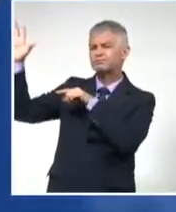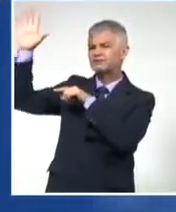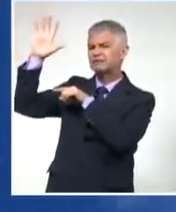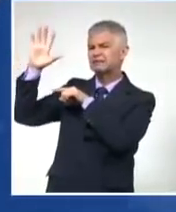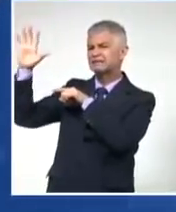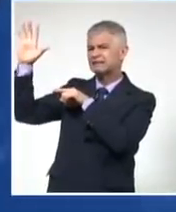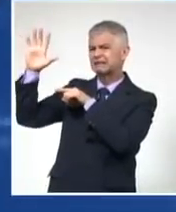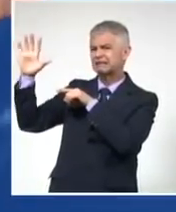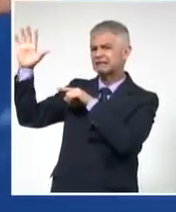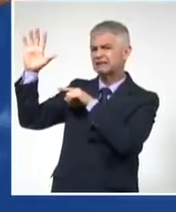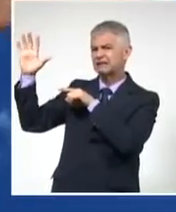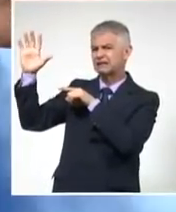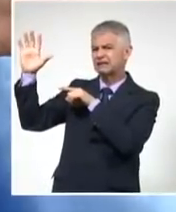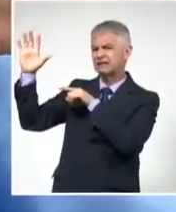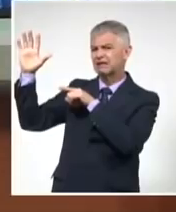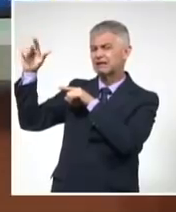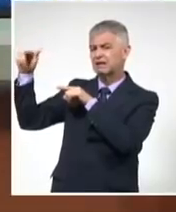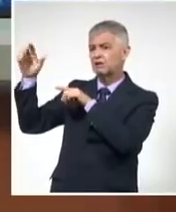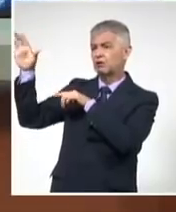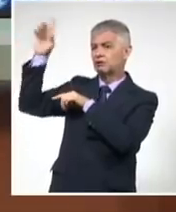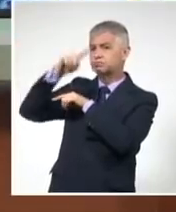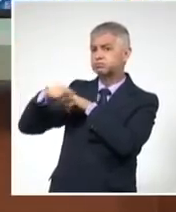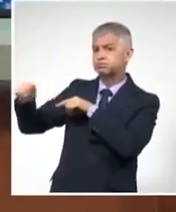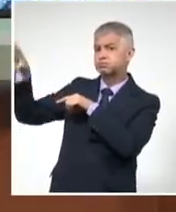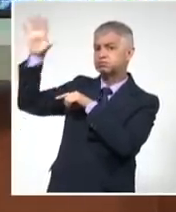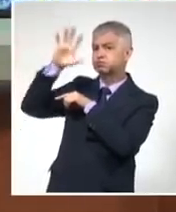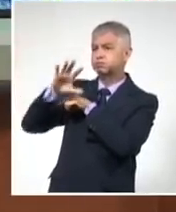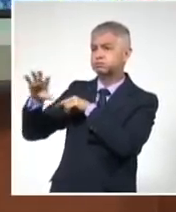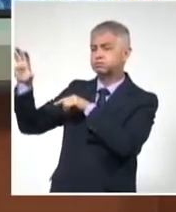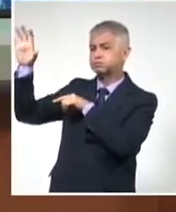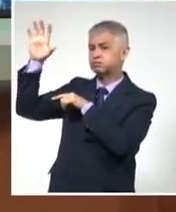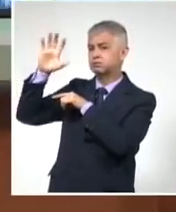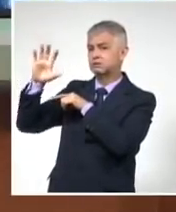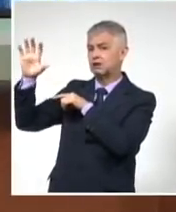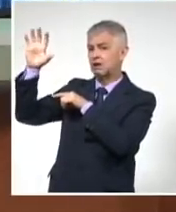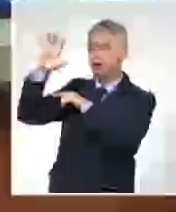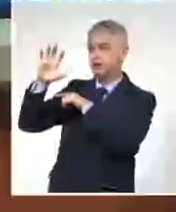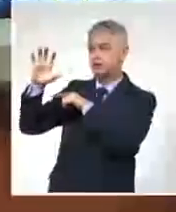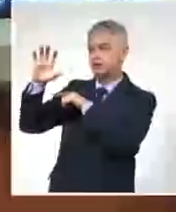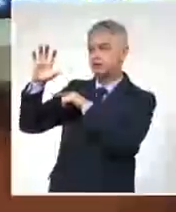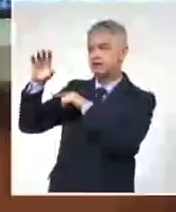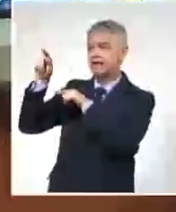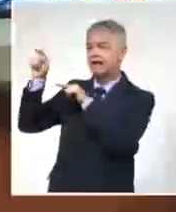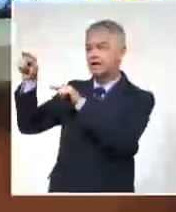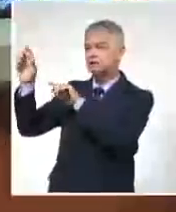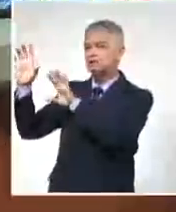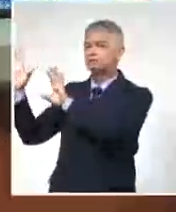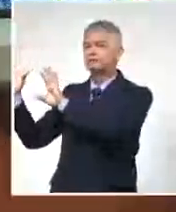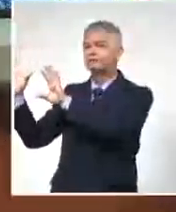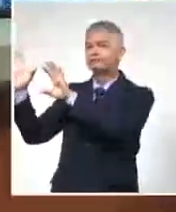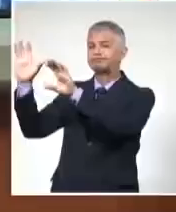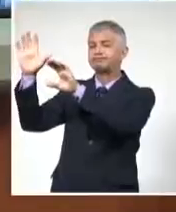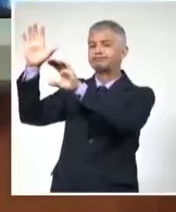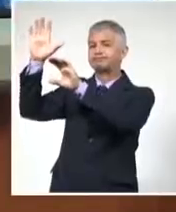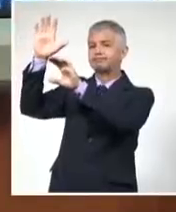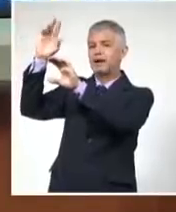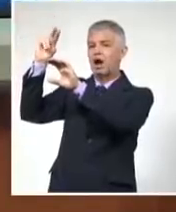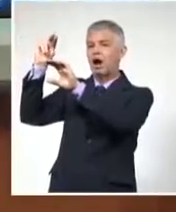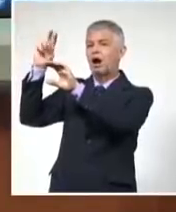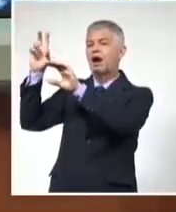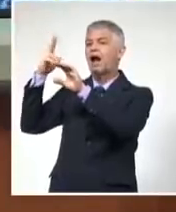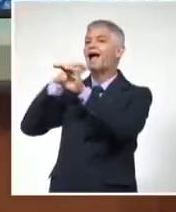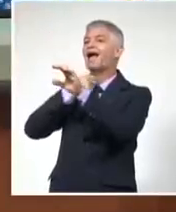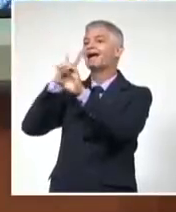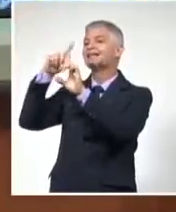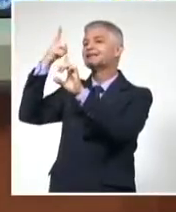así y es lo que ha posibilitado que se mueva más hacia el norte, pero no va a seguir hacia el norte porque va a